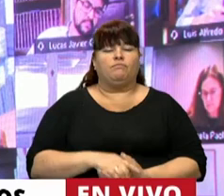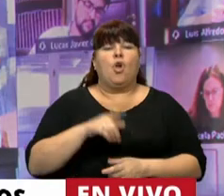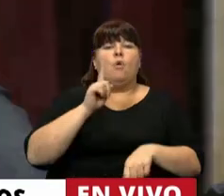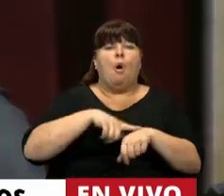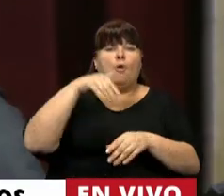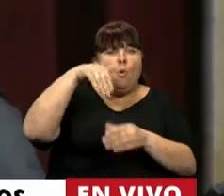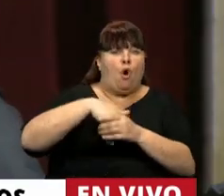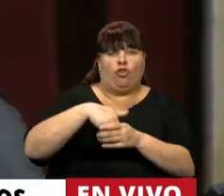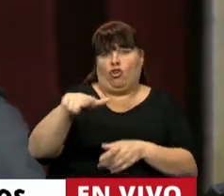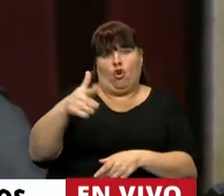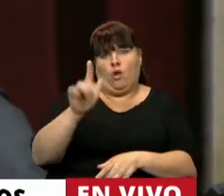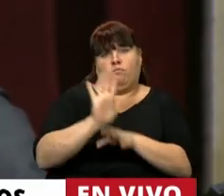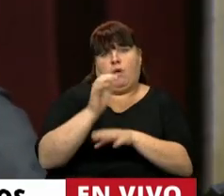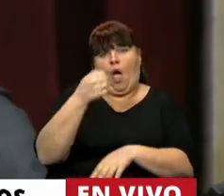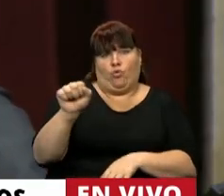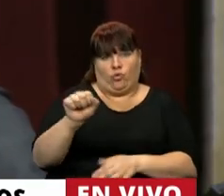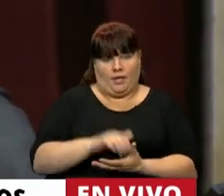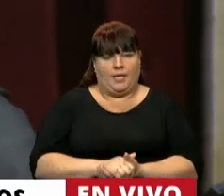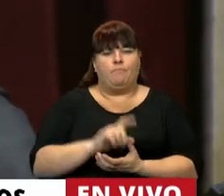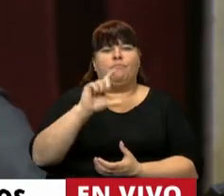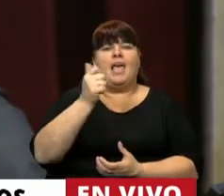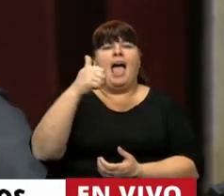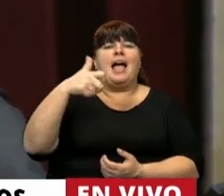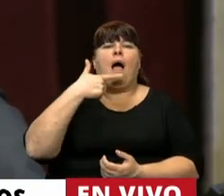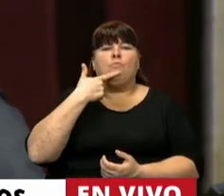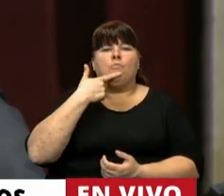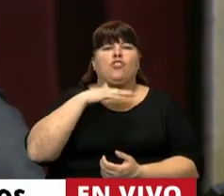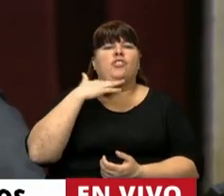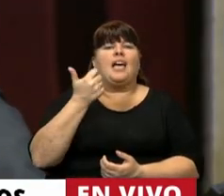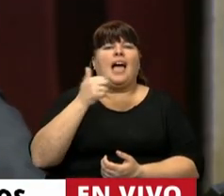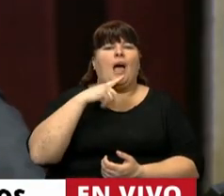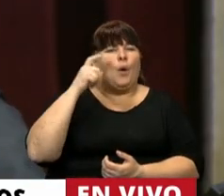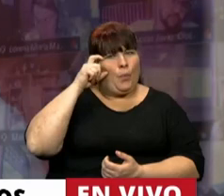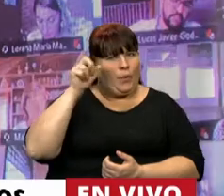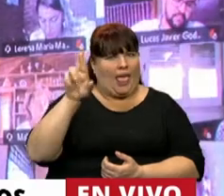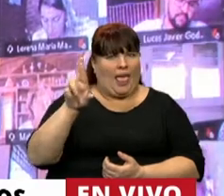Ausente a la hora de votar. Diputado Campos Javier.